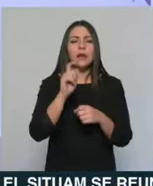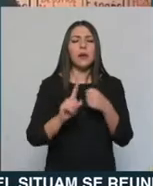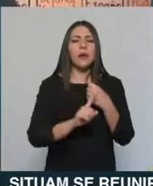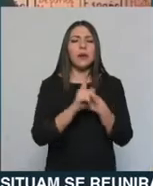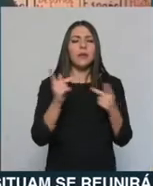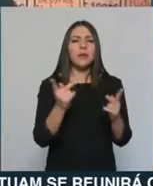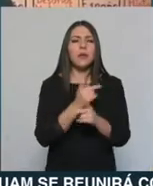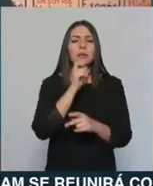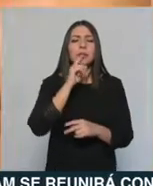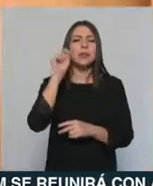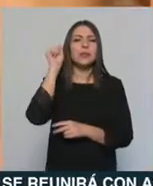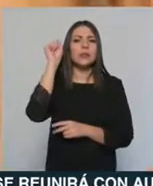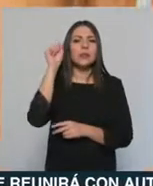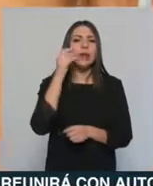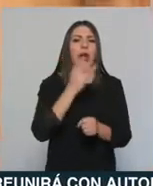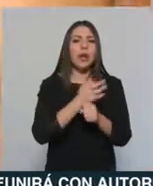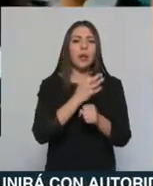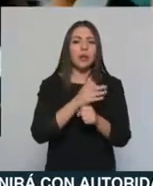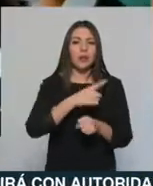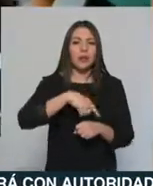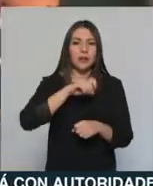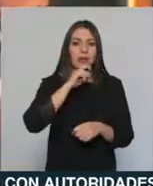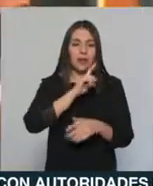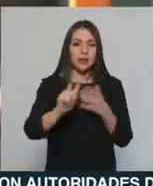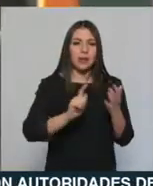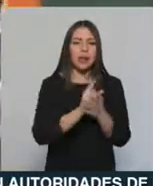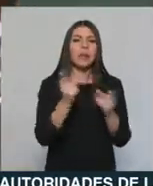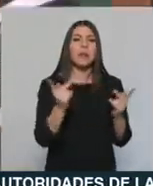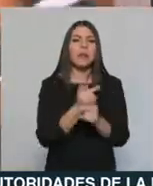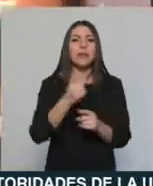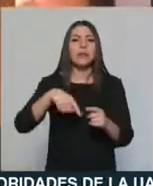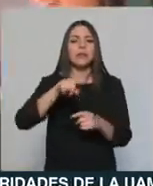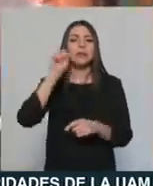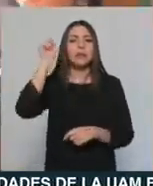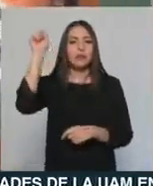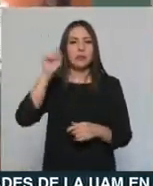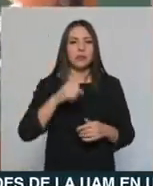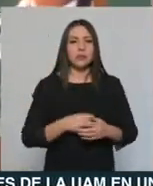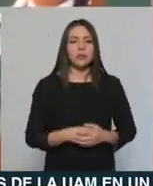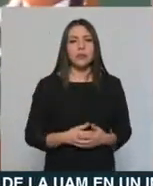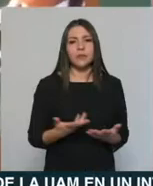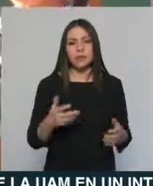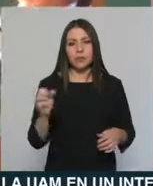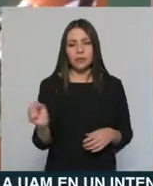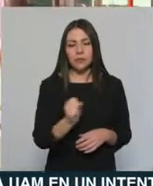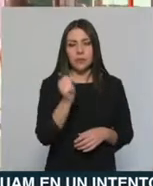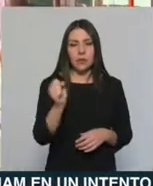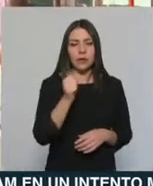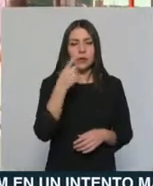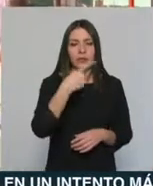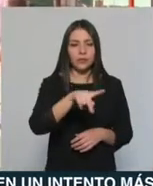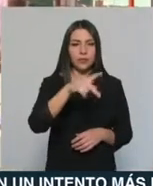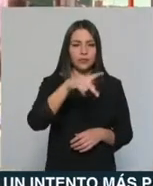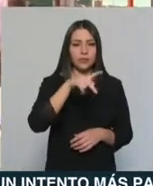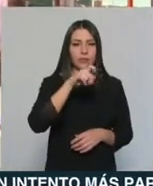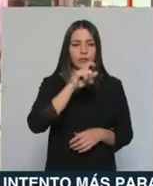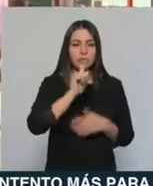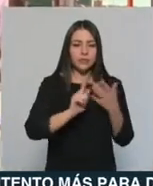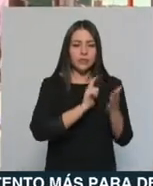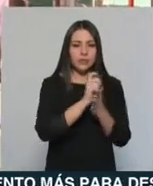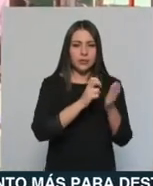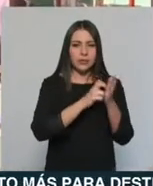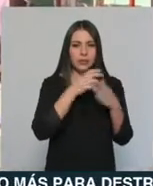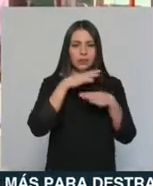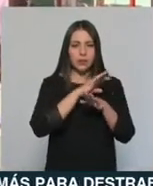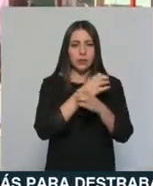de los sindicatos. ¿Cómo quedan con esta reforma? Bueno, afortunadamente, con la reforma laboral derivada del